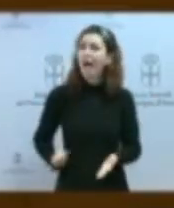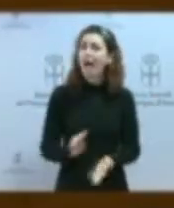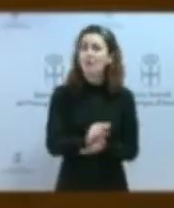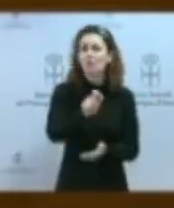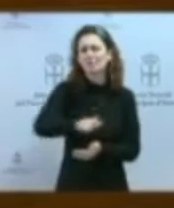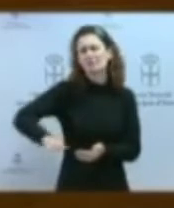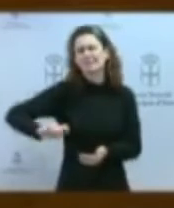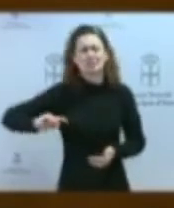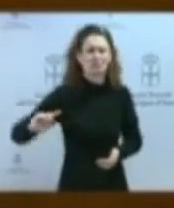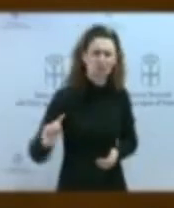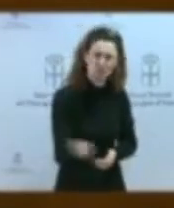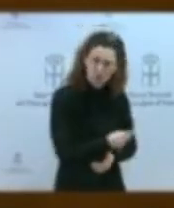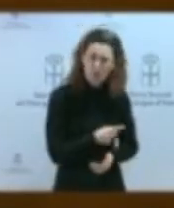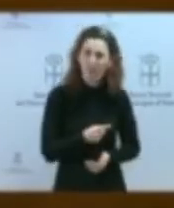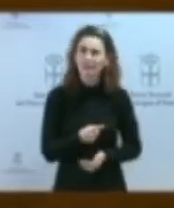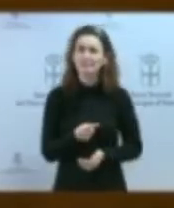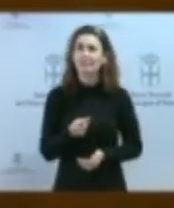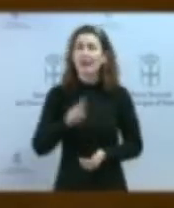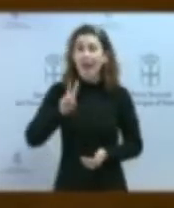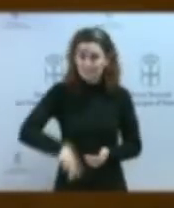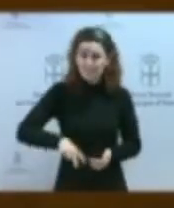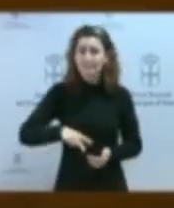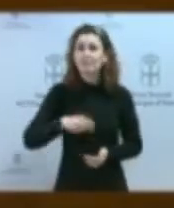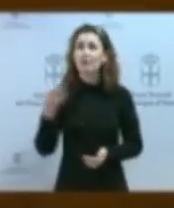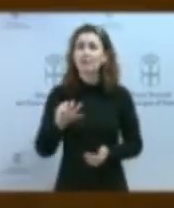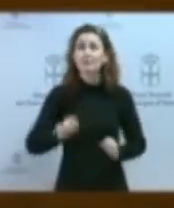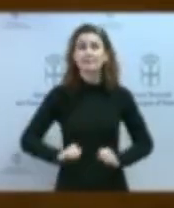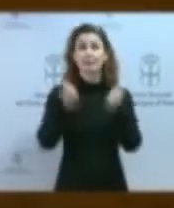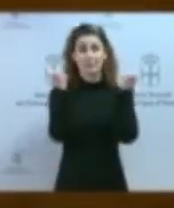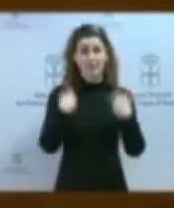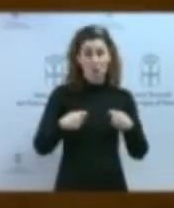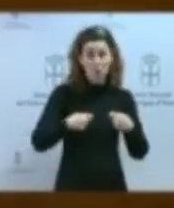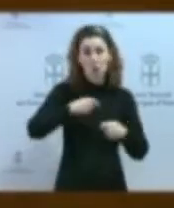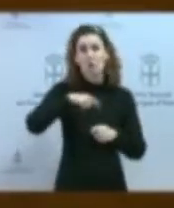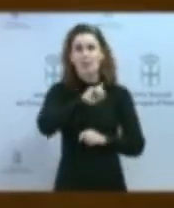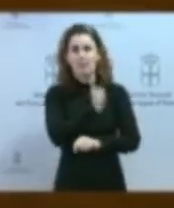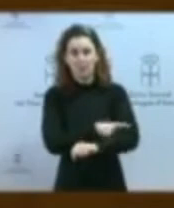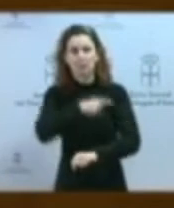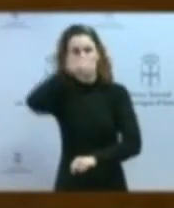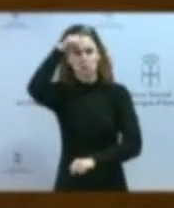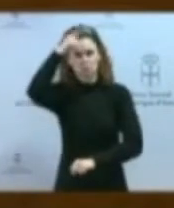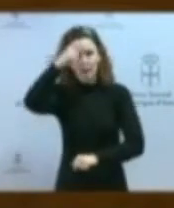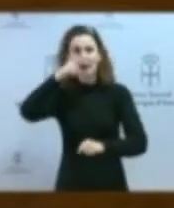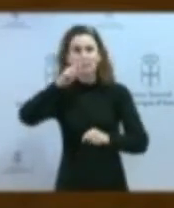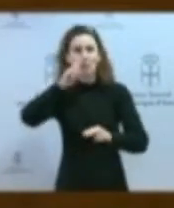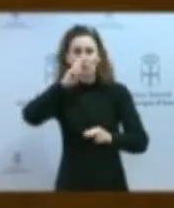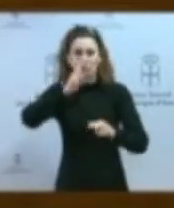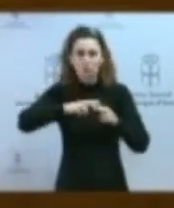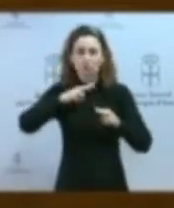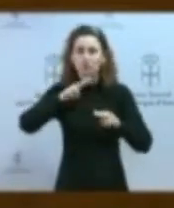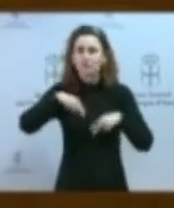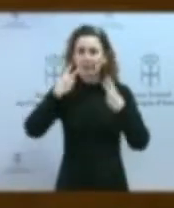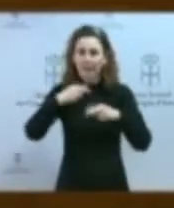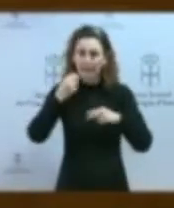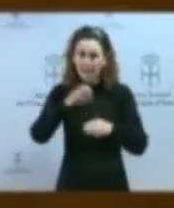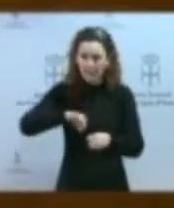es urgente salvar negocios, deporte, cultura, hostelería, turismo. Es urgente y es de justicia que la Administración se implique con toda su capacidad